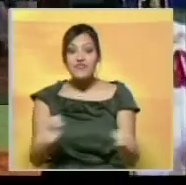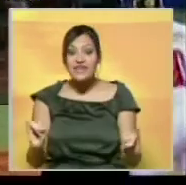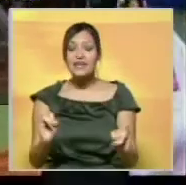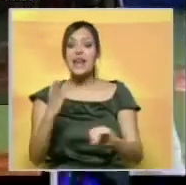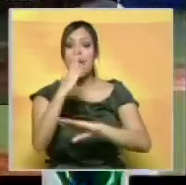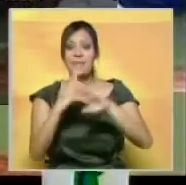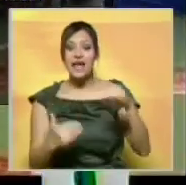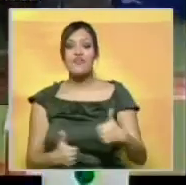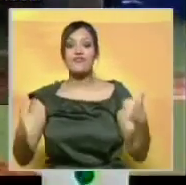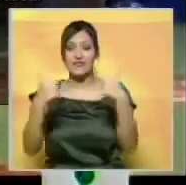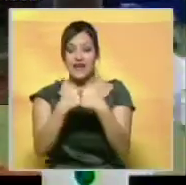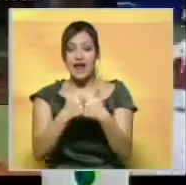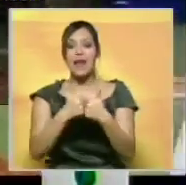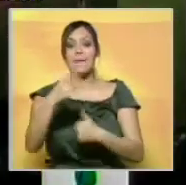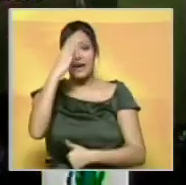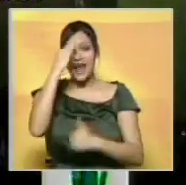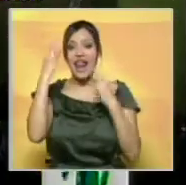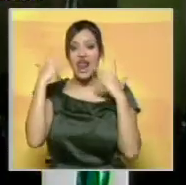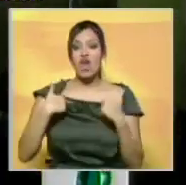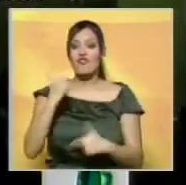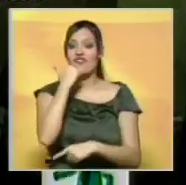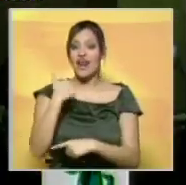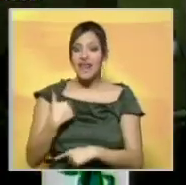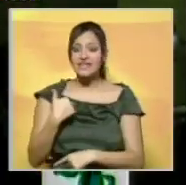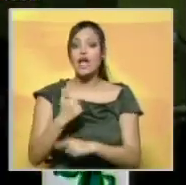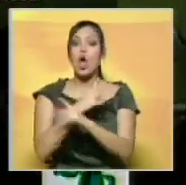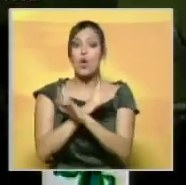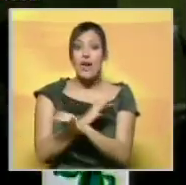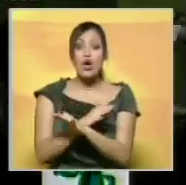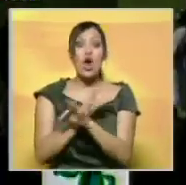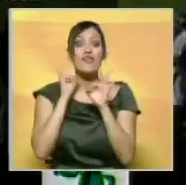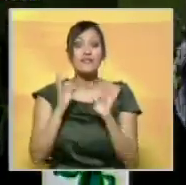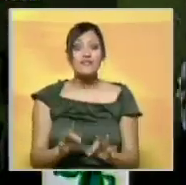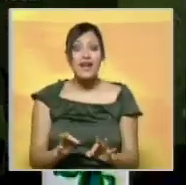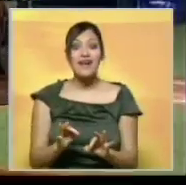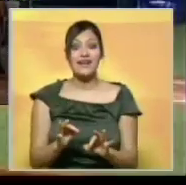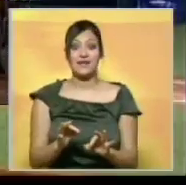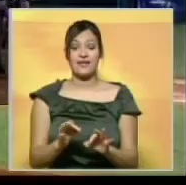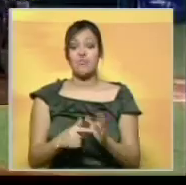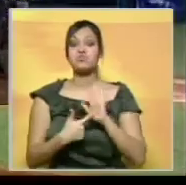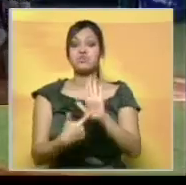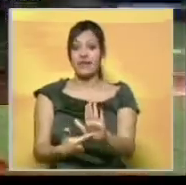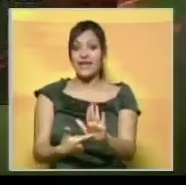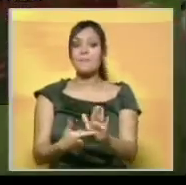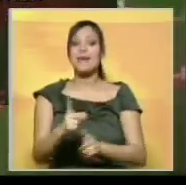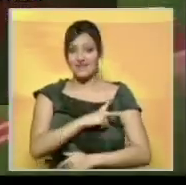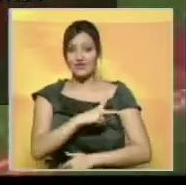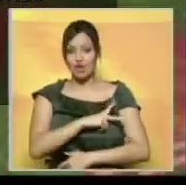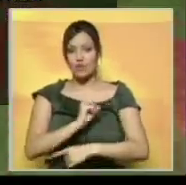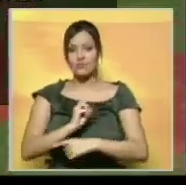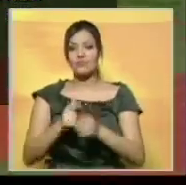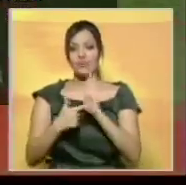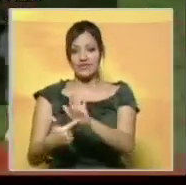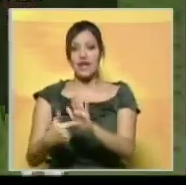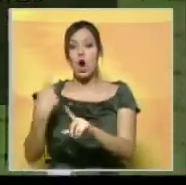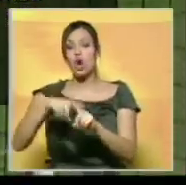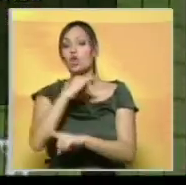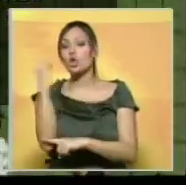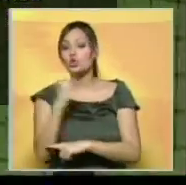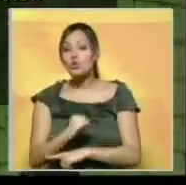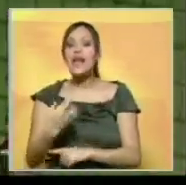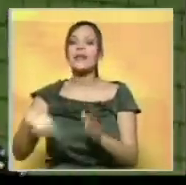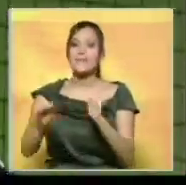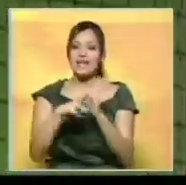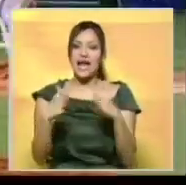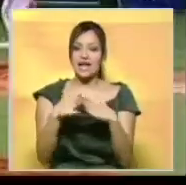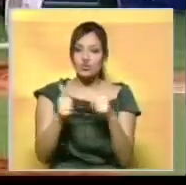Round Robin. Caracas visita Magallanes en Valencia en un juego decisivo que transmitirá el equipo campeón de Venevisión. Además, Zulia repite con